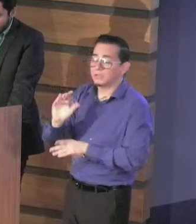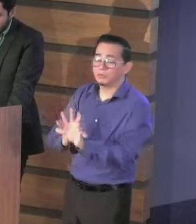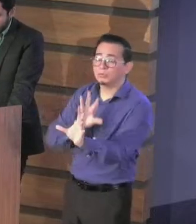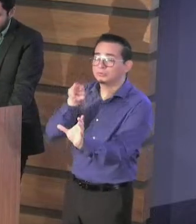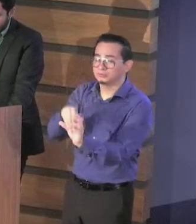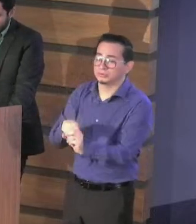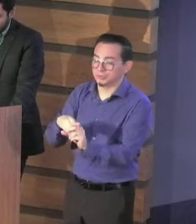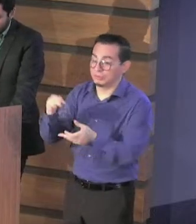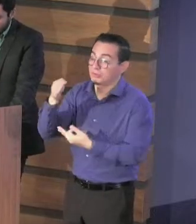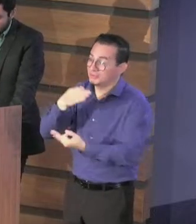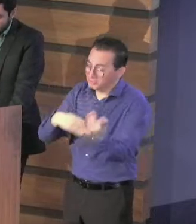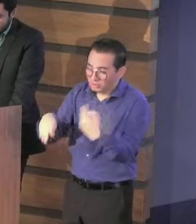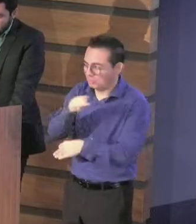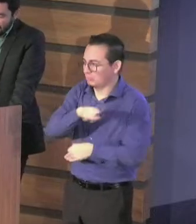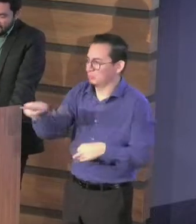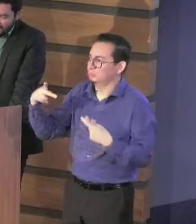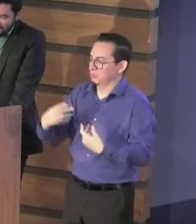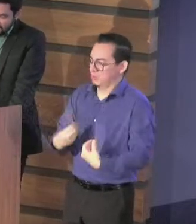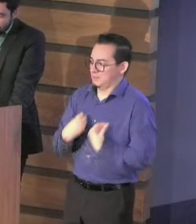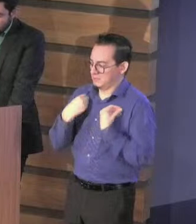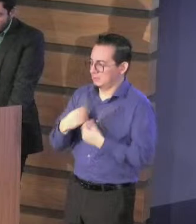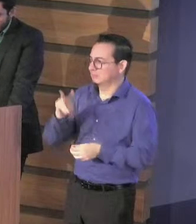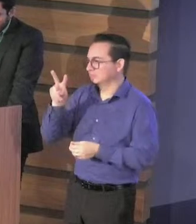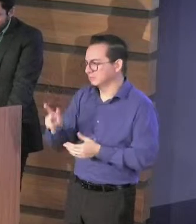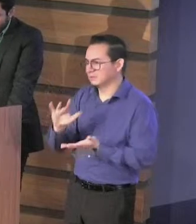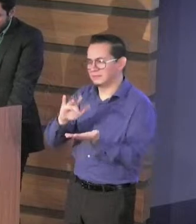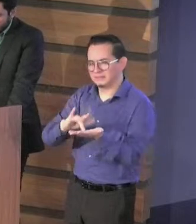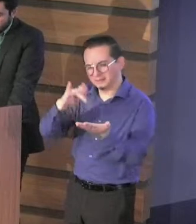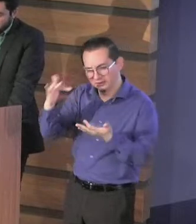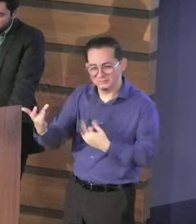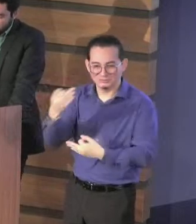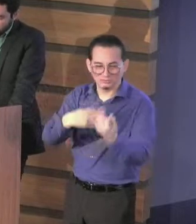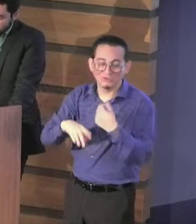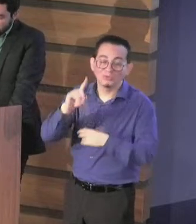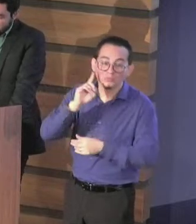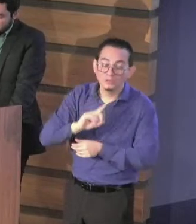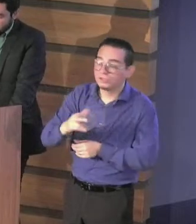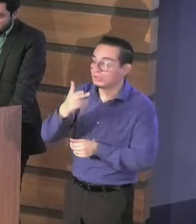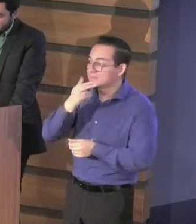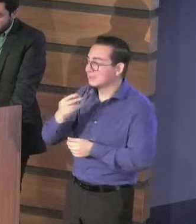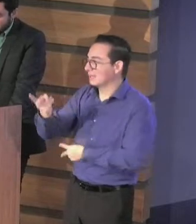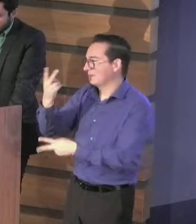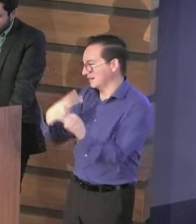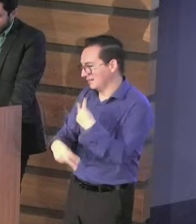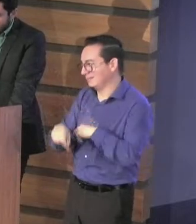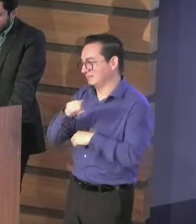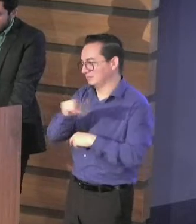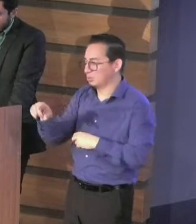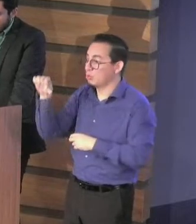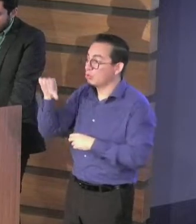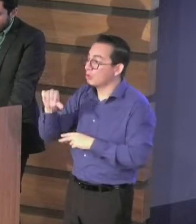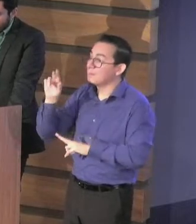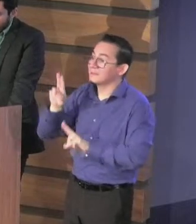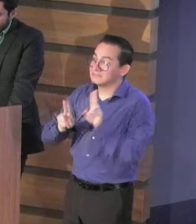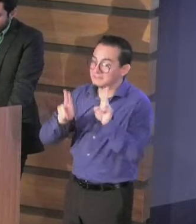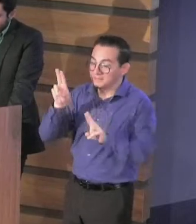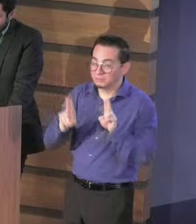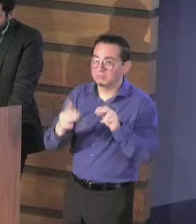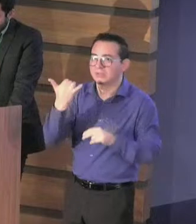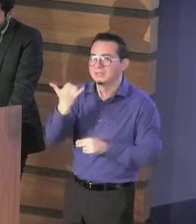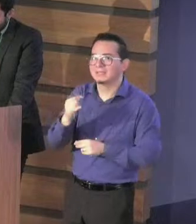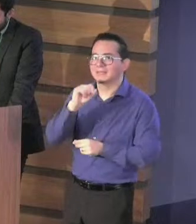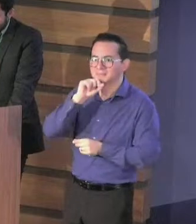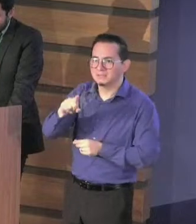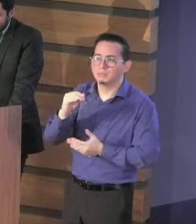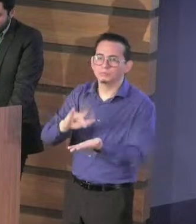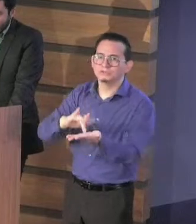los aspectos de la vida. Gracias a todas y todos por su presencia, su participación y por contribuir